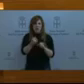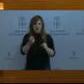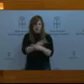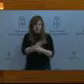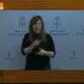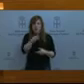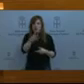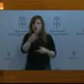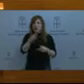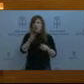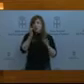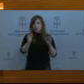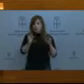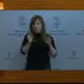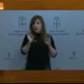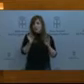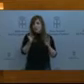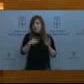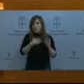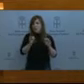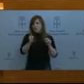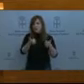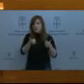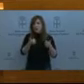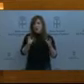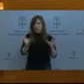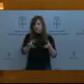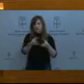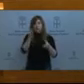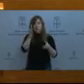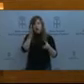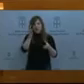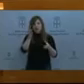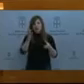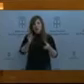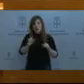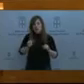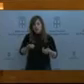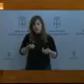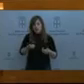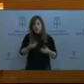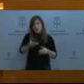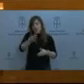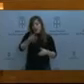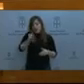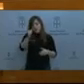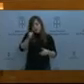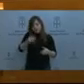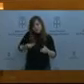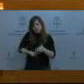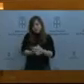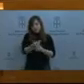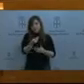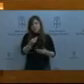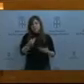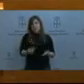tercer mundo es posible que empiecen a darse granjas de mujeres que alquilan sus vientres. Para todo eso tendremos que estar atentos. Y verá, lo